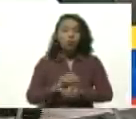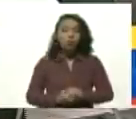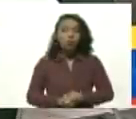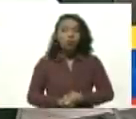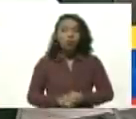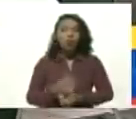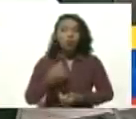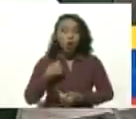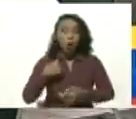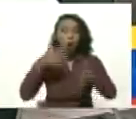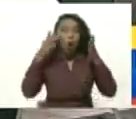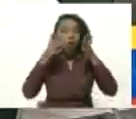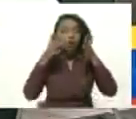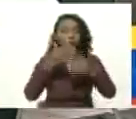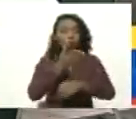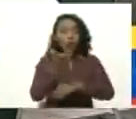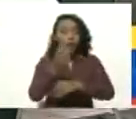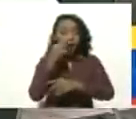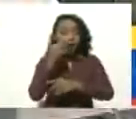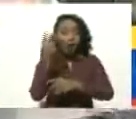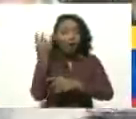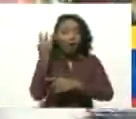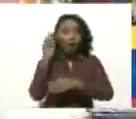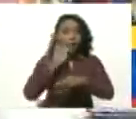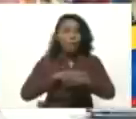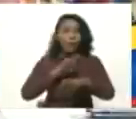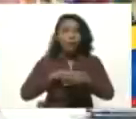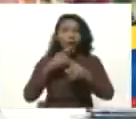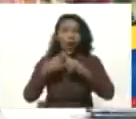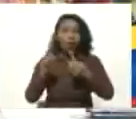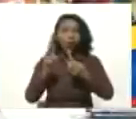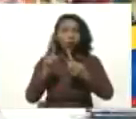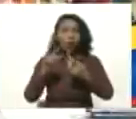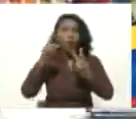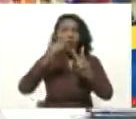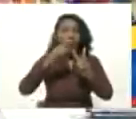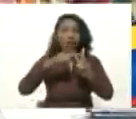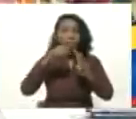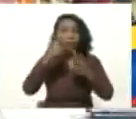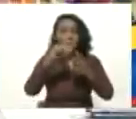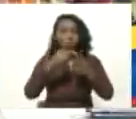Lo recomiendo para que lo pasen en las otras televisoras, BTV, etcétera.